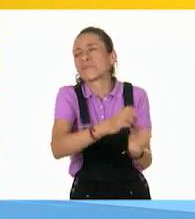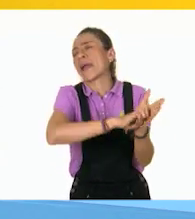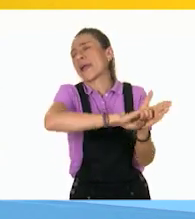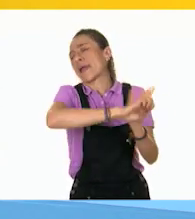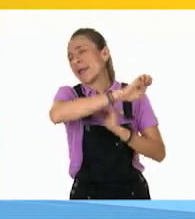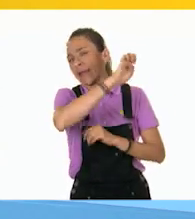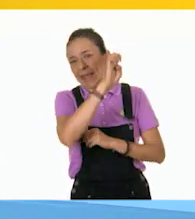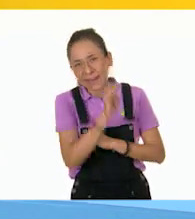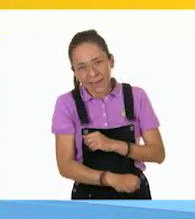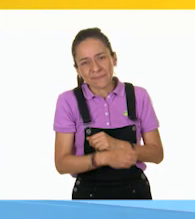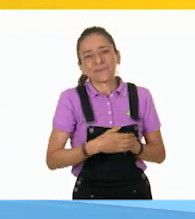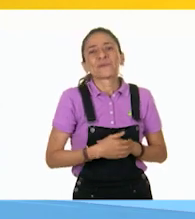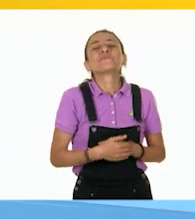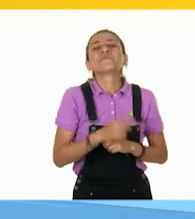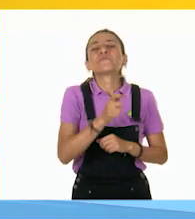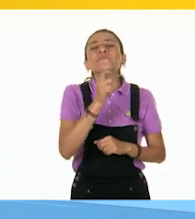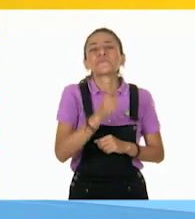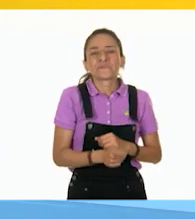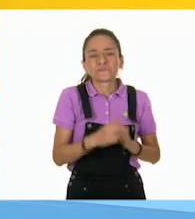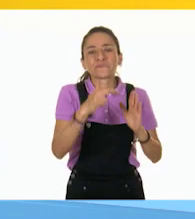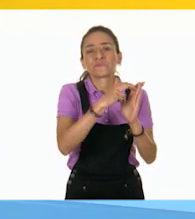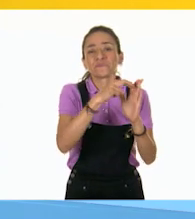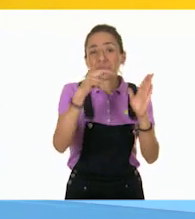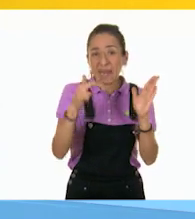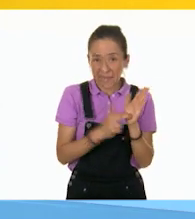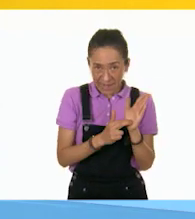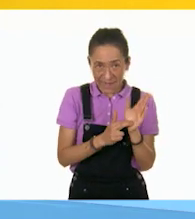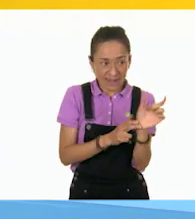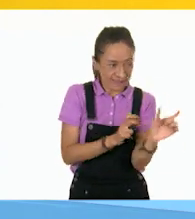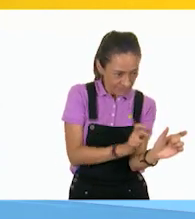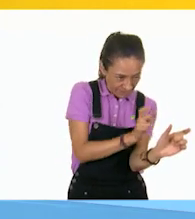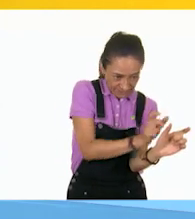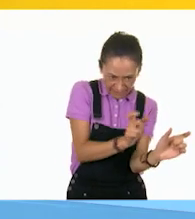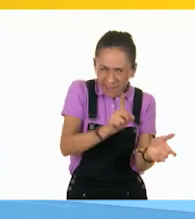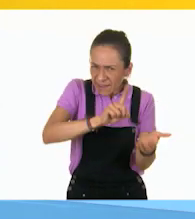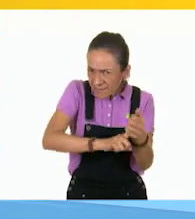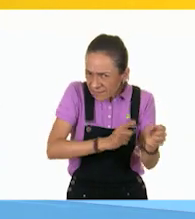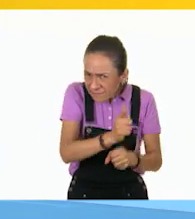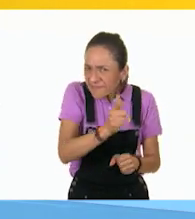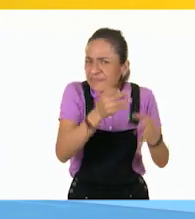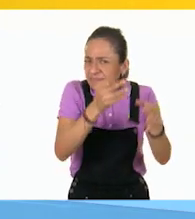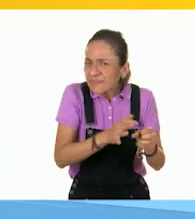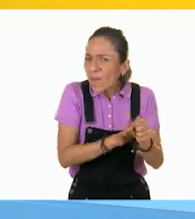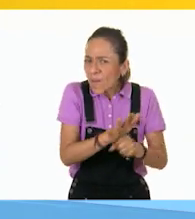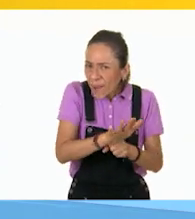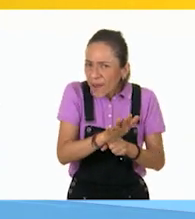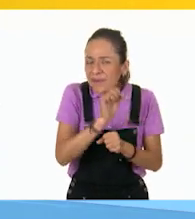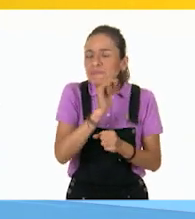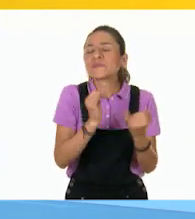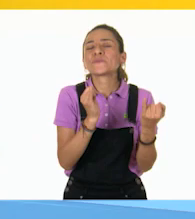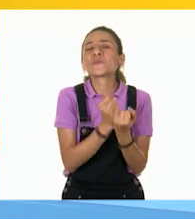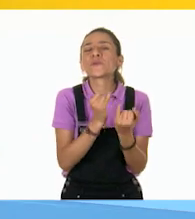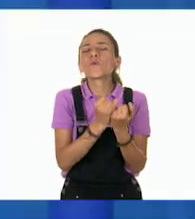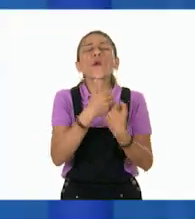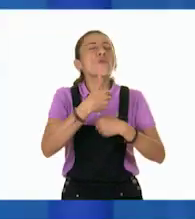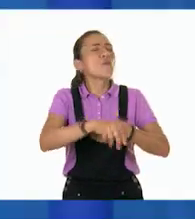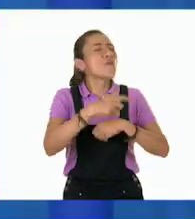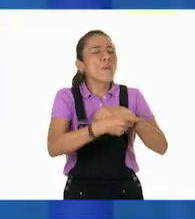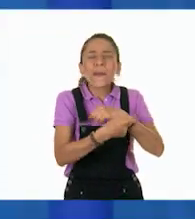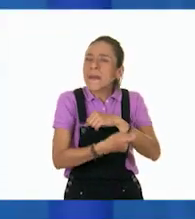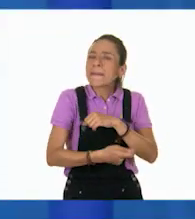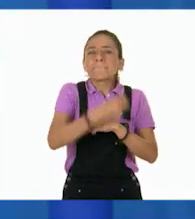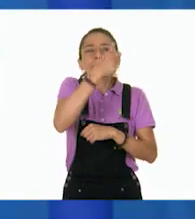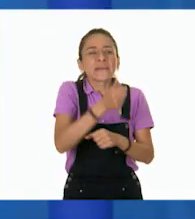la regla que existe entre los términos de esta sucesión y cuál es el primer término?